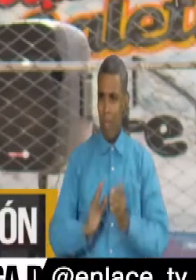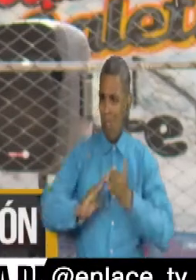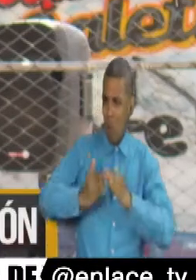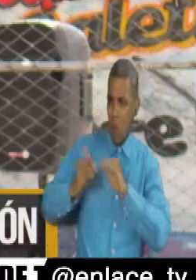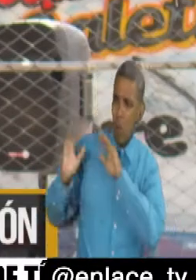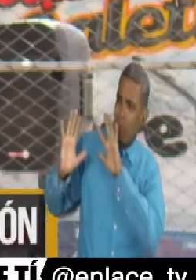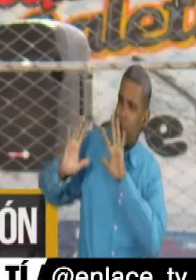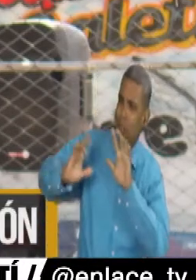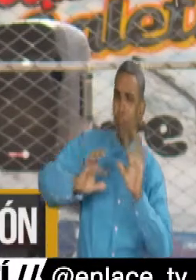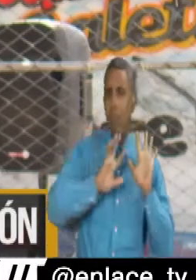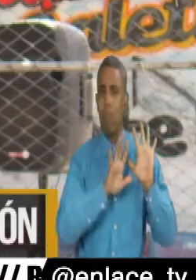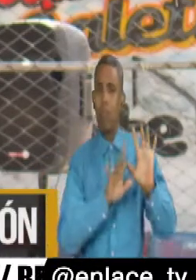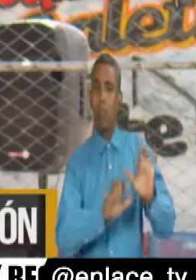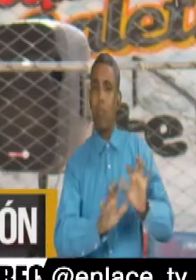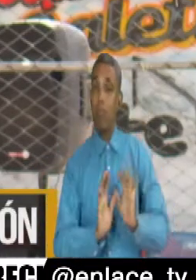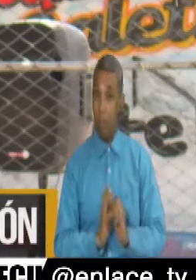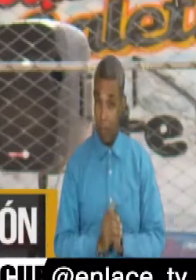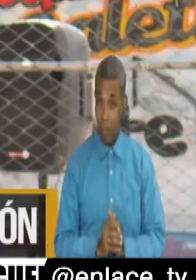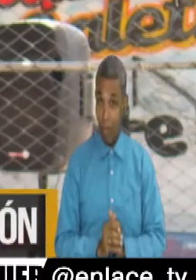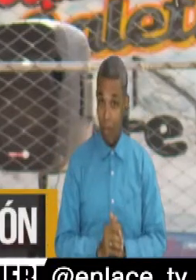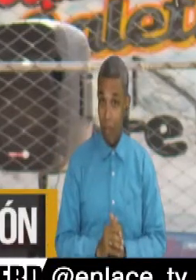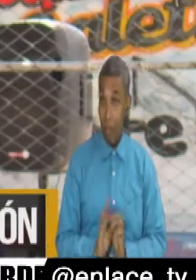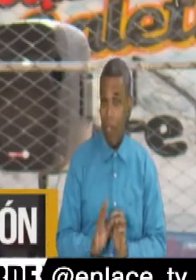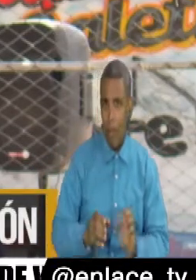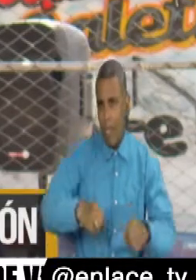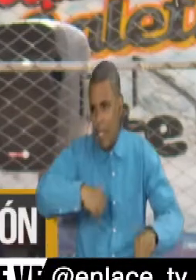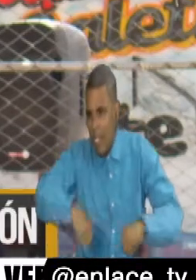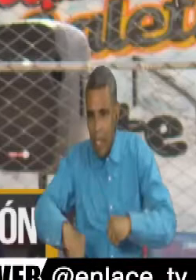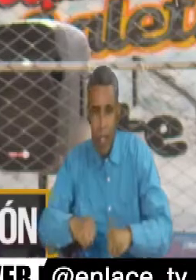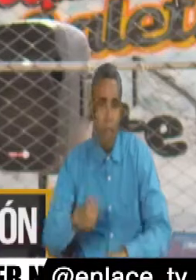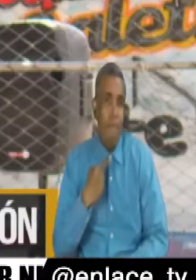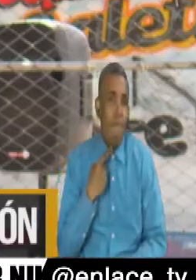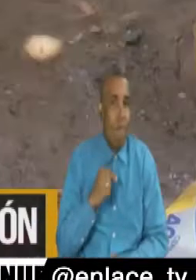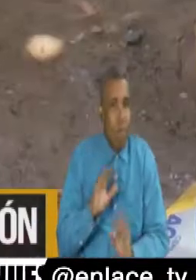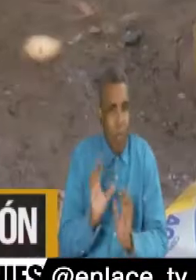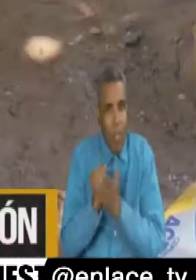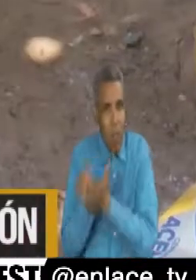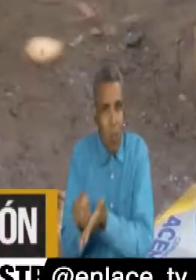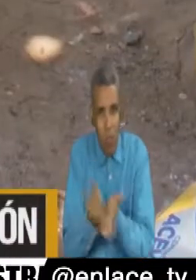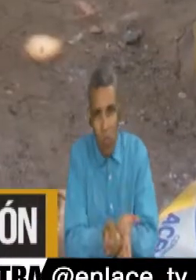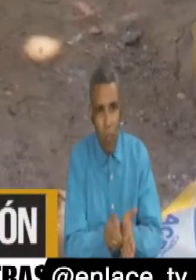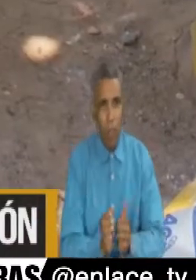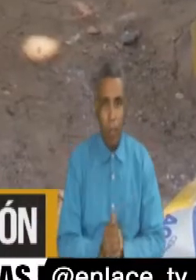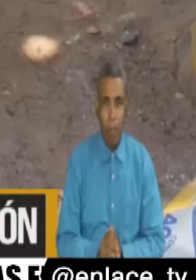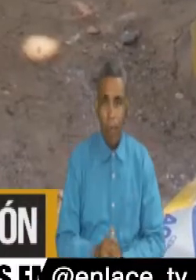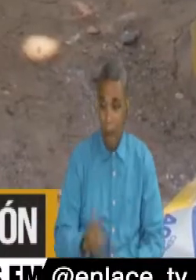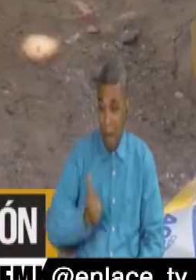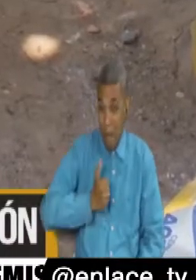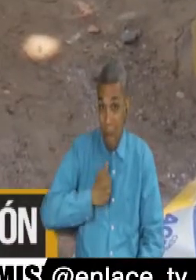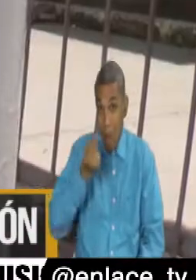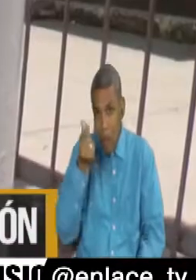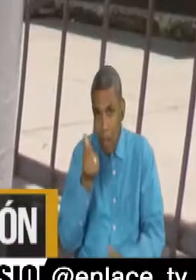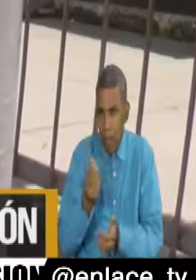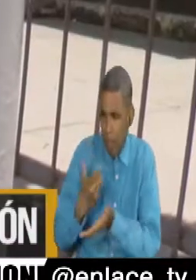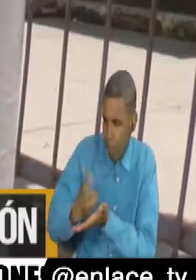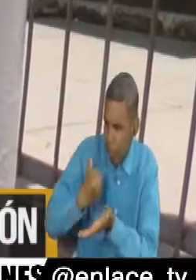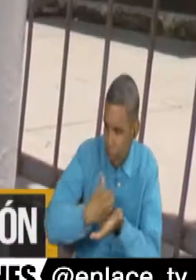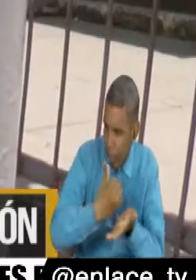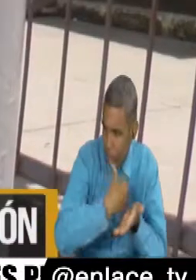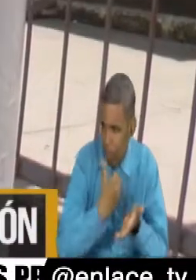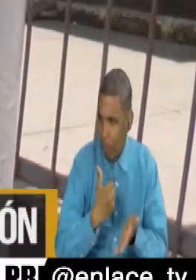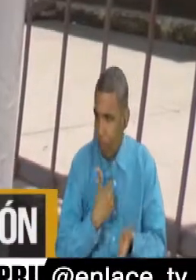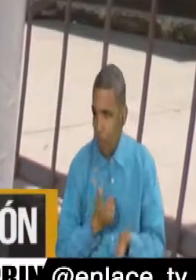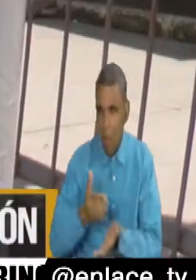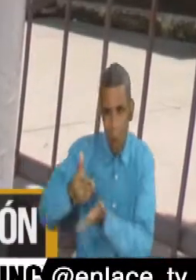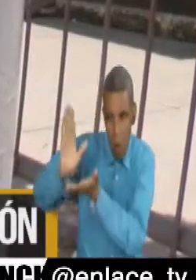gusta, y entonces ella siempre mantiene activa y por eso nosotros estamos haciendo esta actividad. Con sus propios recursos compraron la pintura para poder embellecer